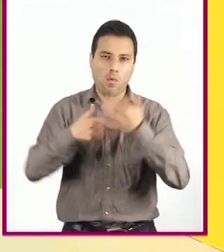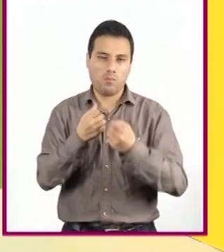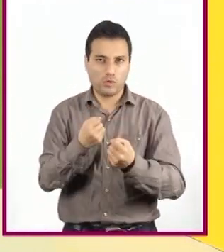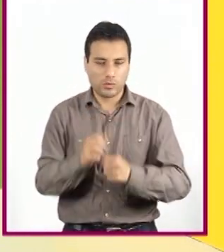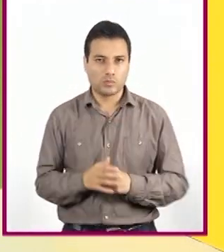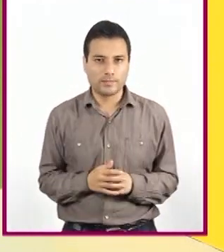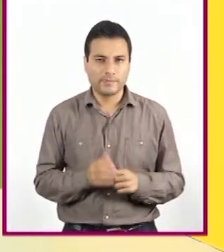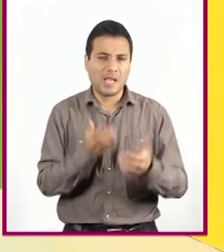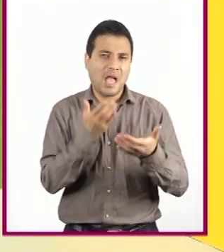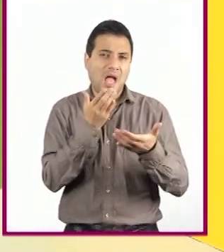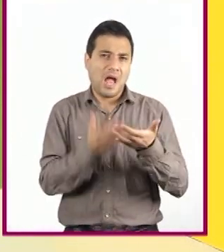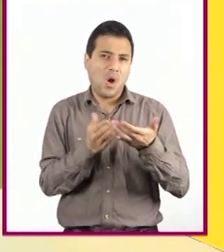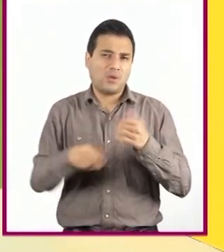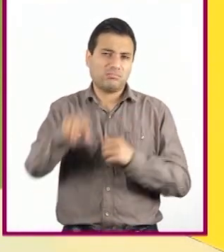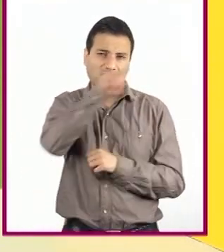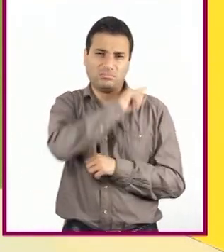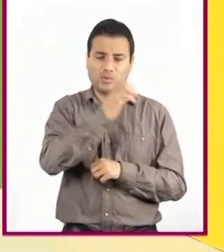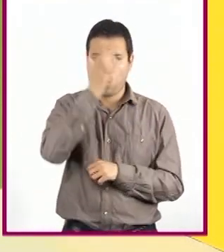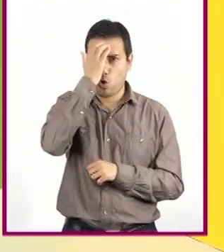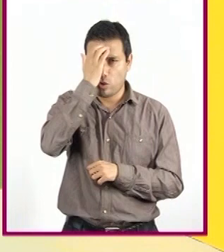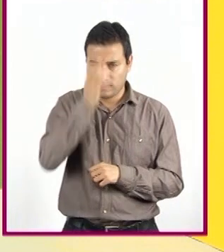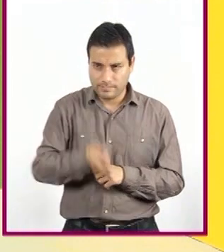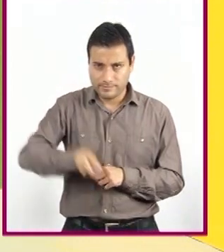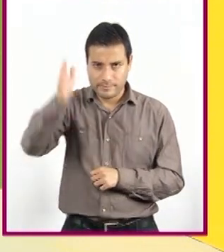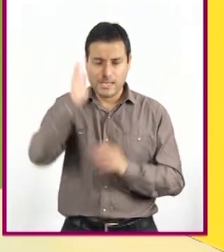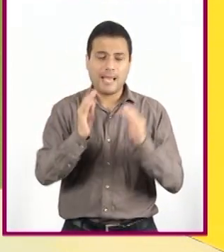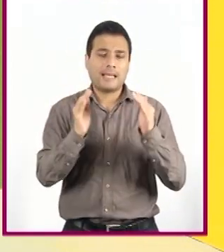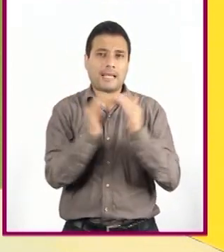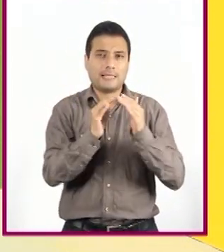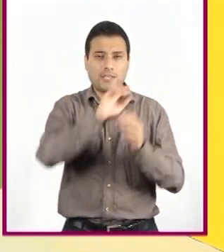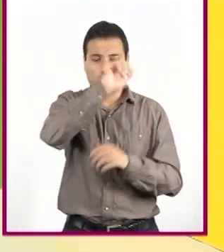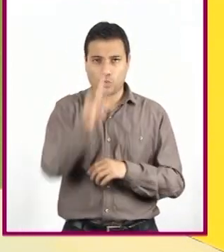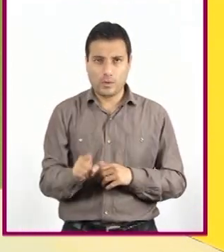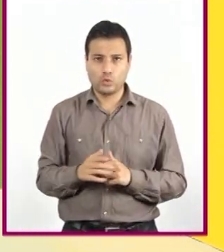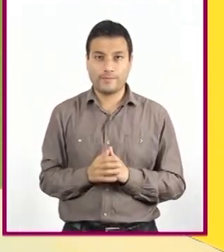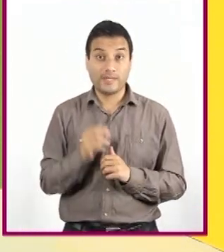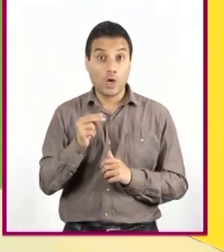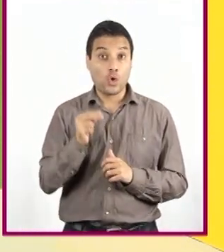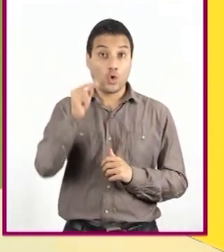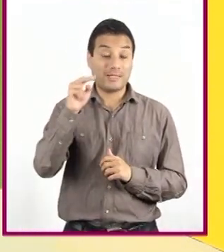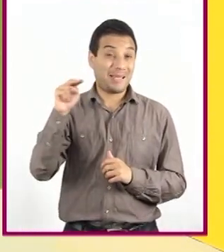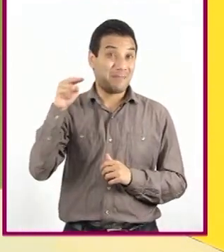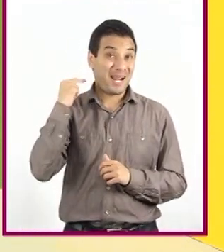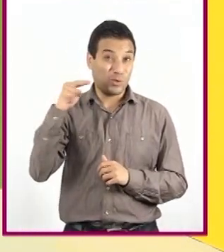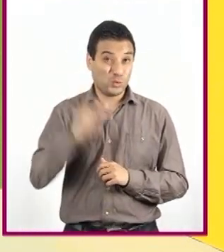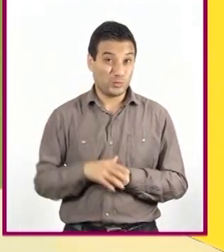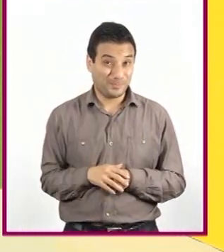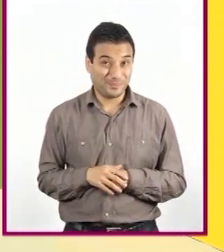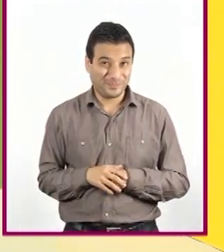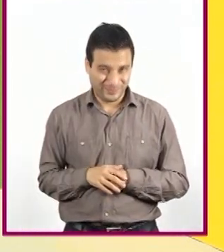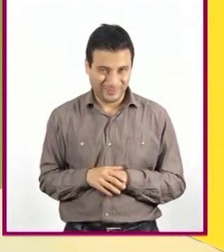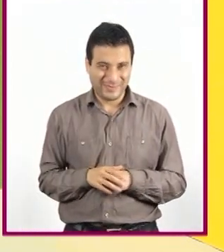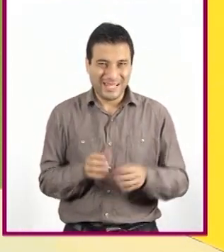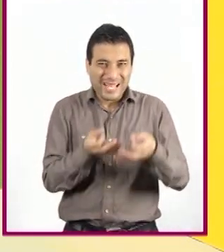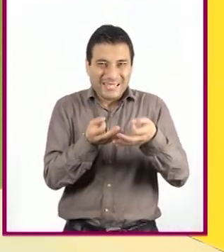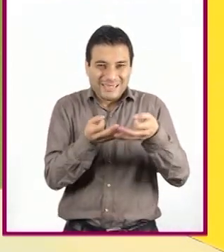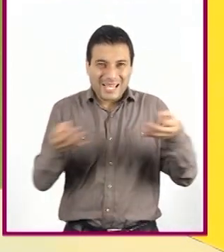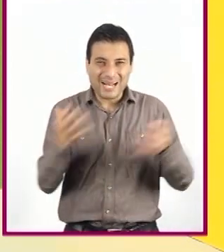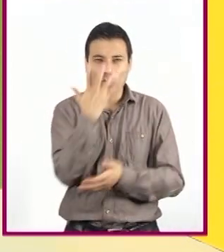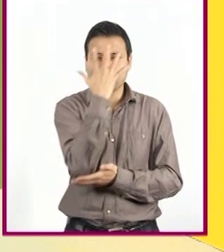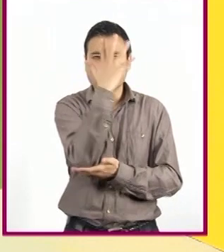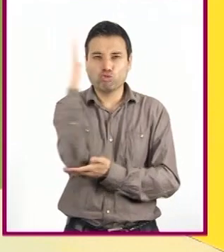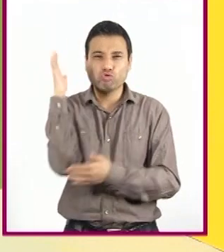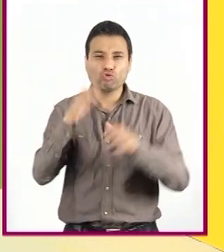Actualmente se le conoce como la casa de los truenos. En el extremo norte de Veracruz Central, en tierras de selva tropical